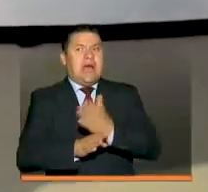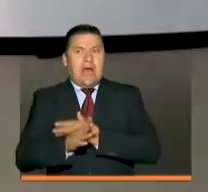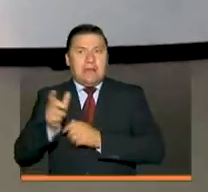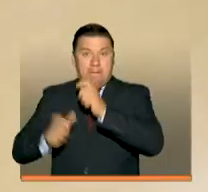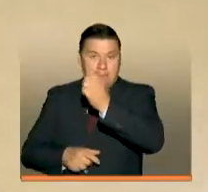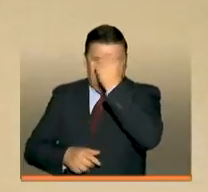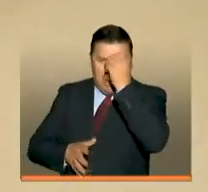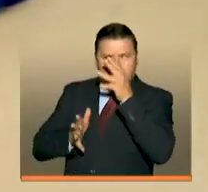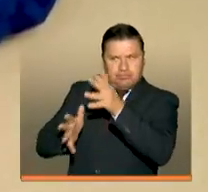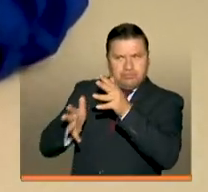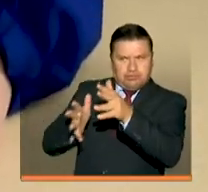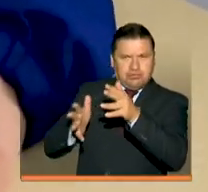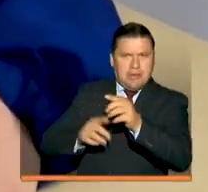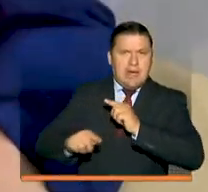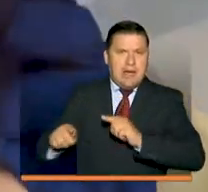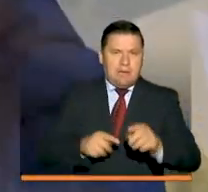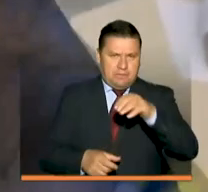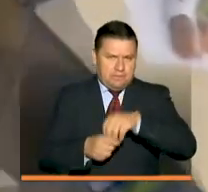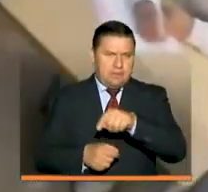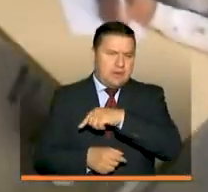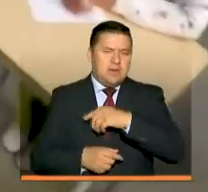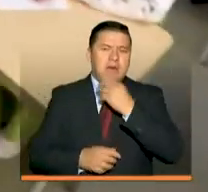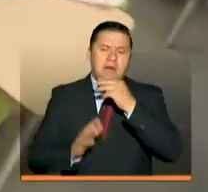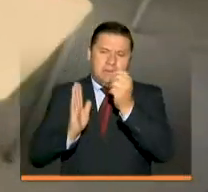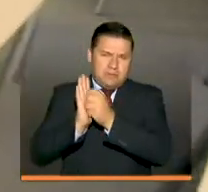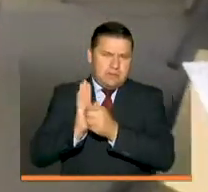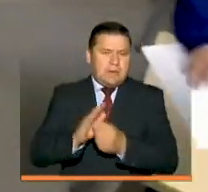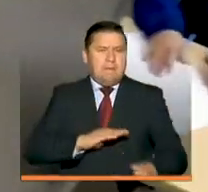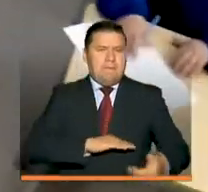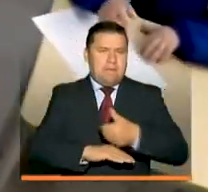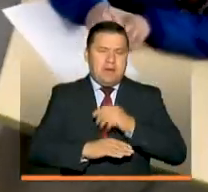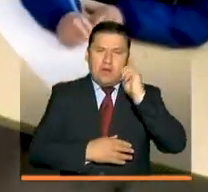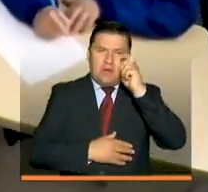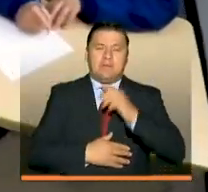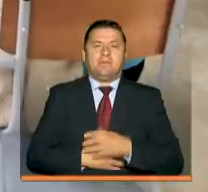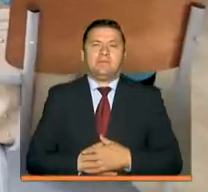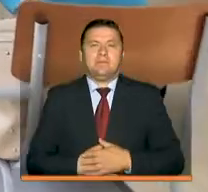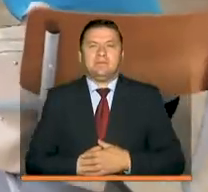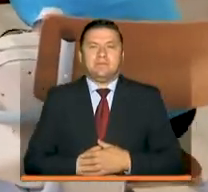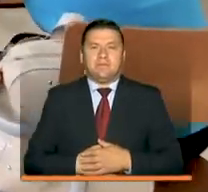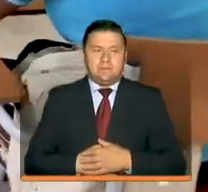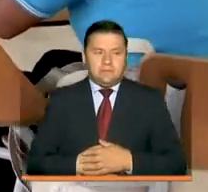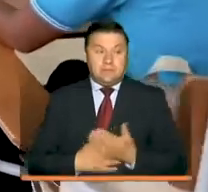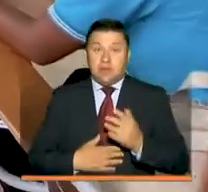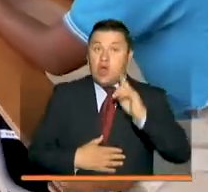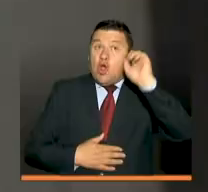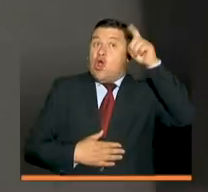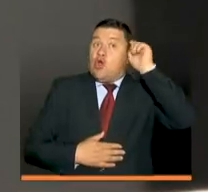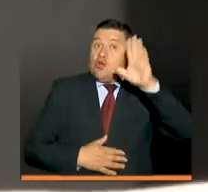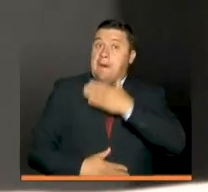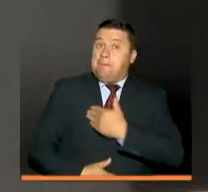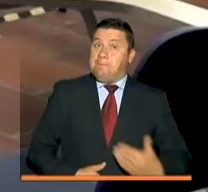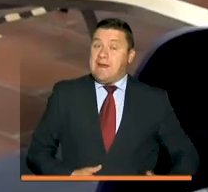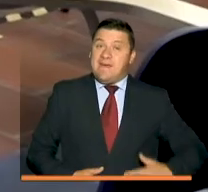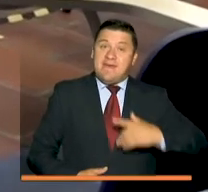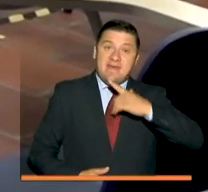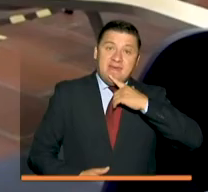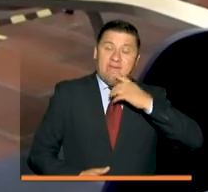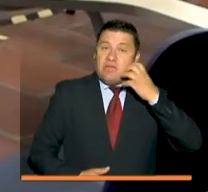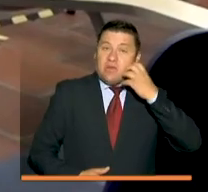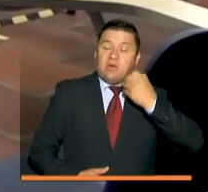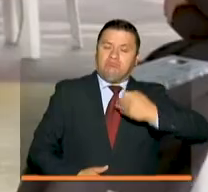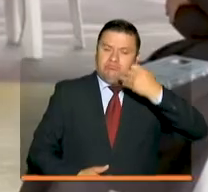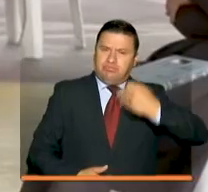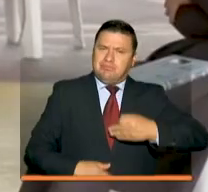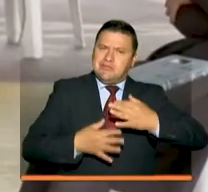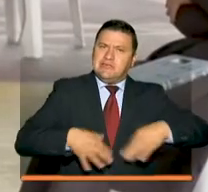al personal académico y administrativo según los lineamientos solicitados por el gobierno. Para el gobierno del presidente Iván Duque, ha